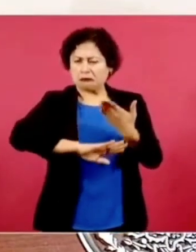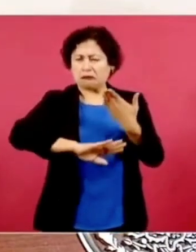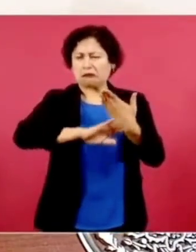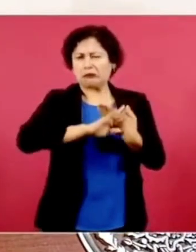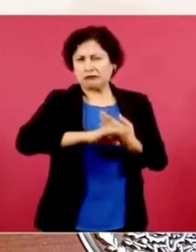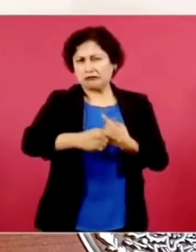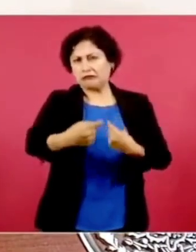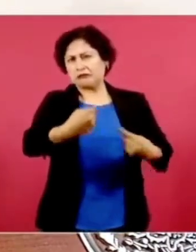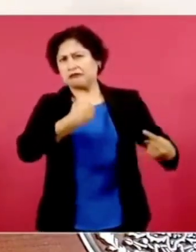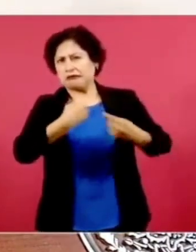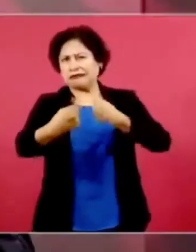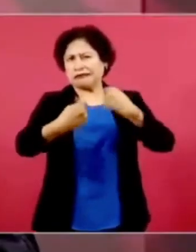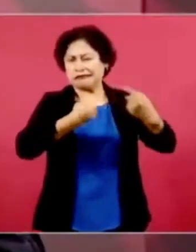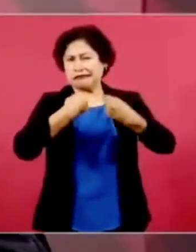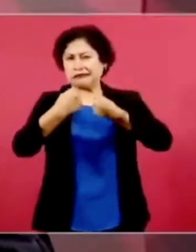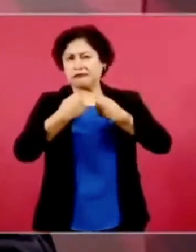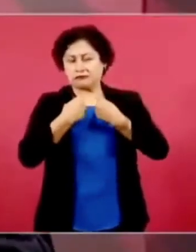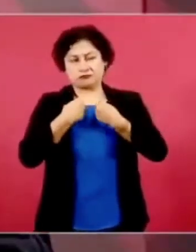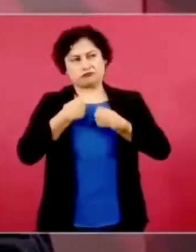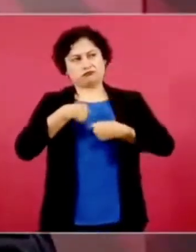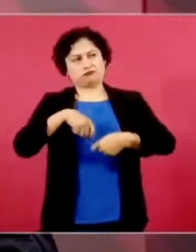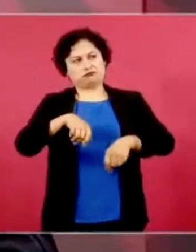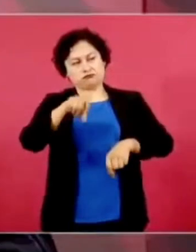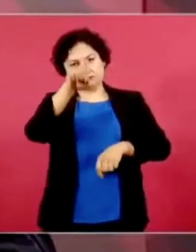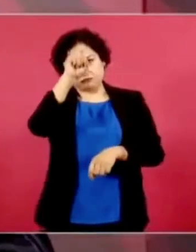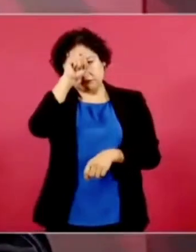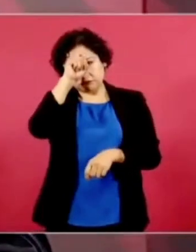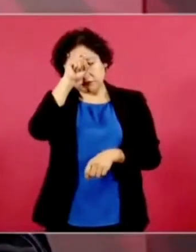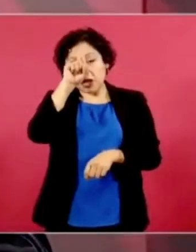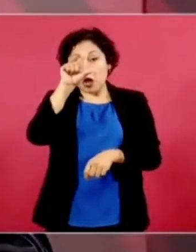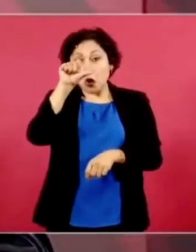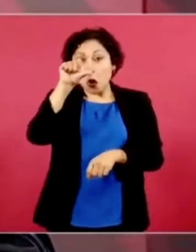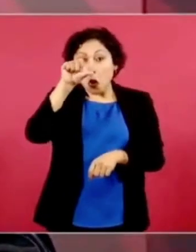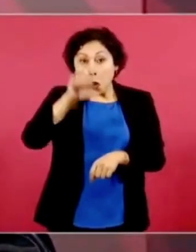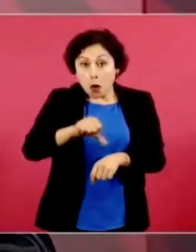Y hoy hasta una carta, ¿no? Molestos,